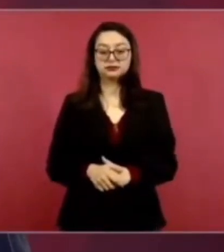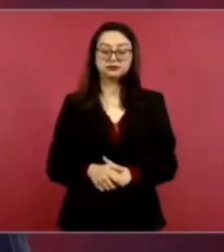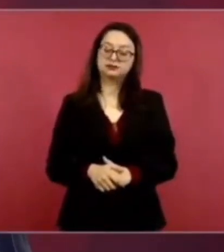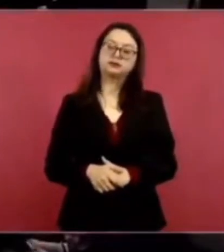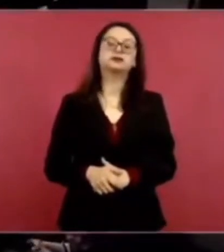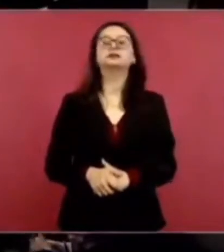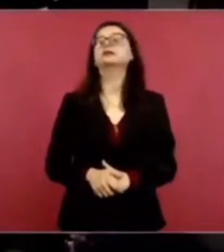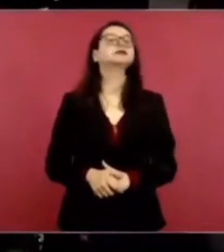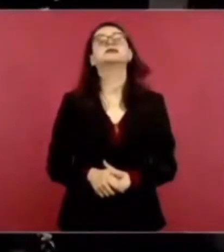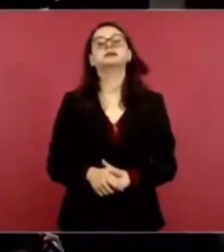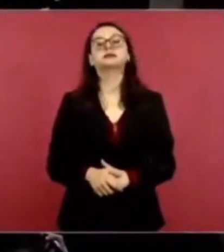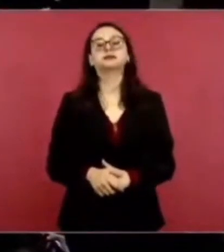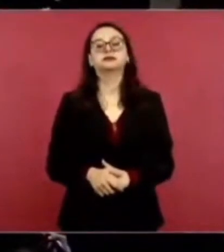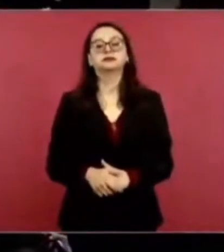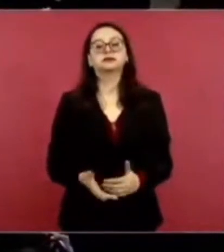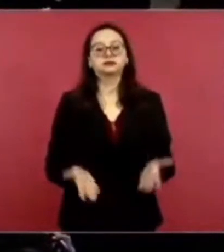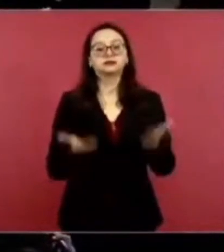toston Vamos adelante